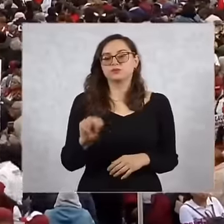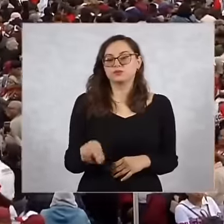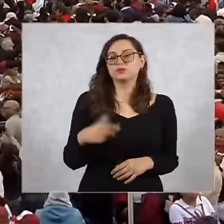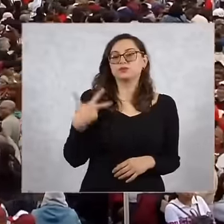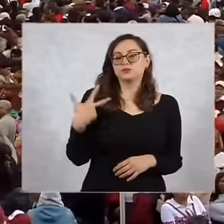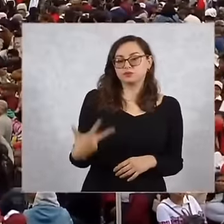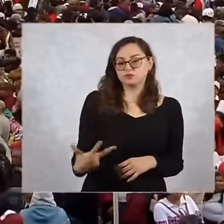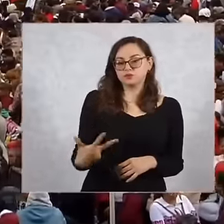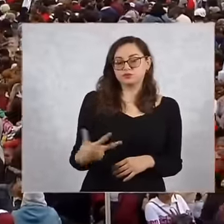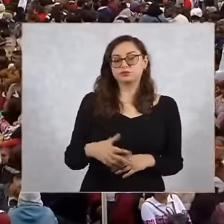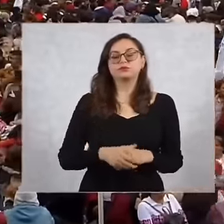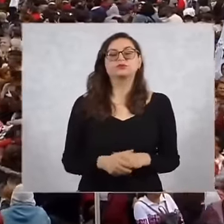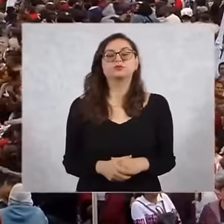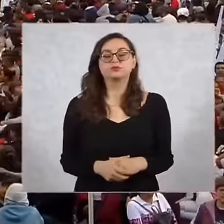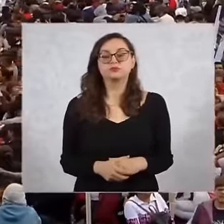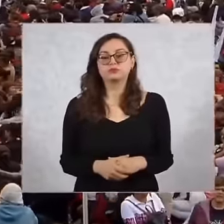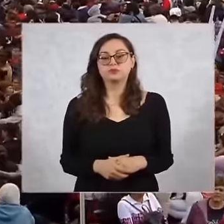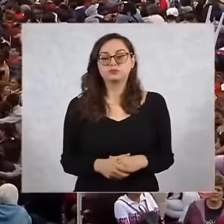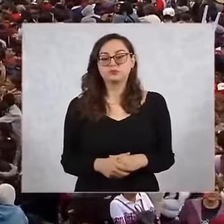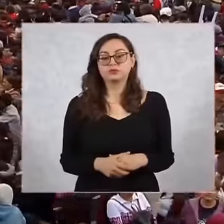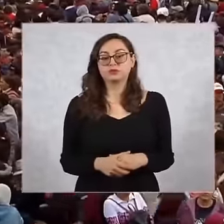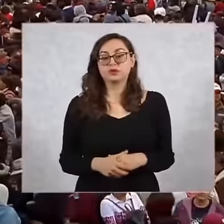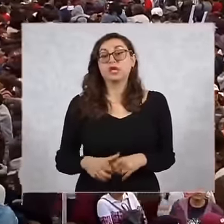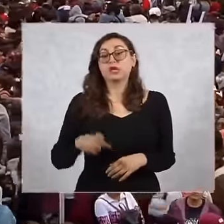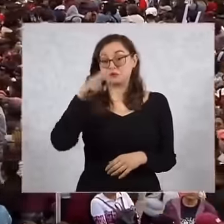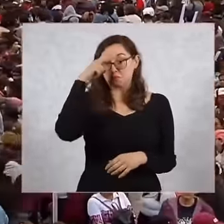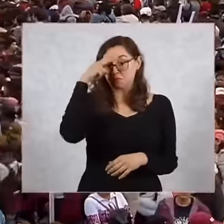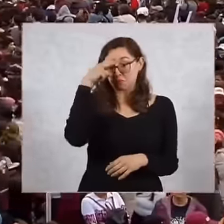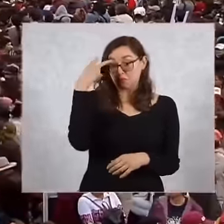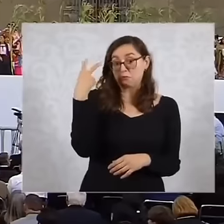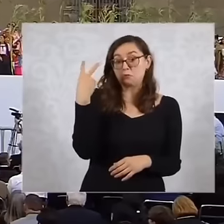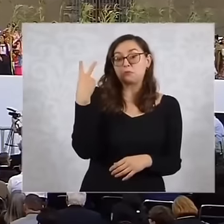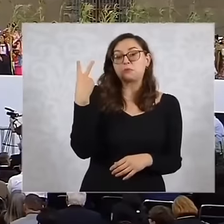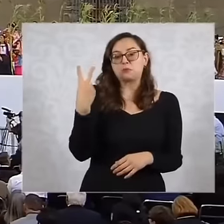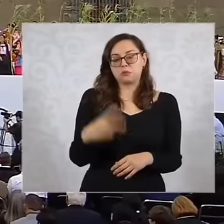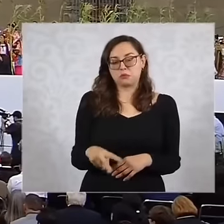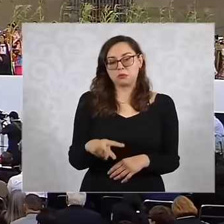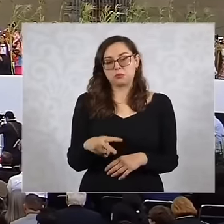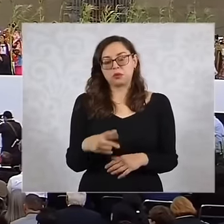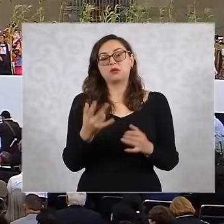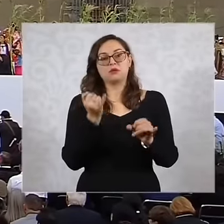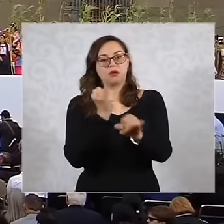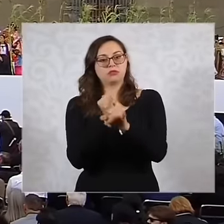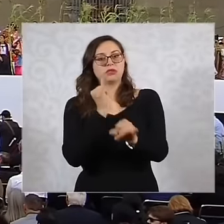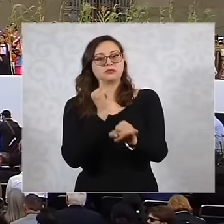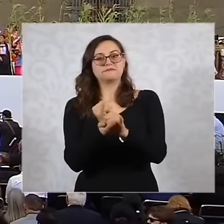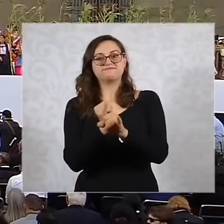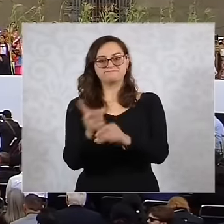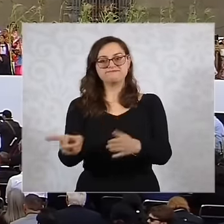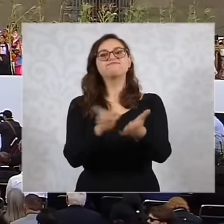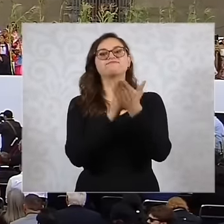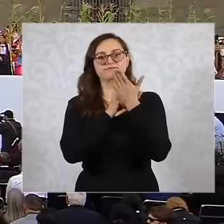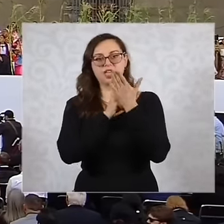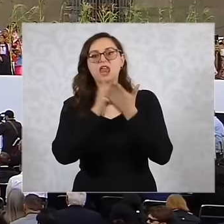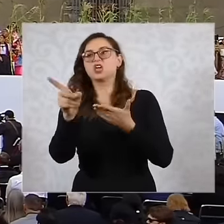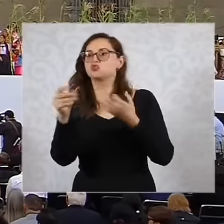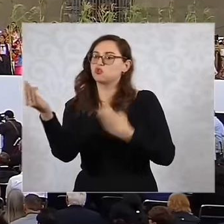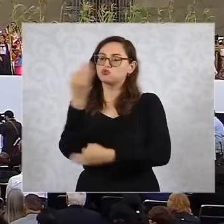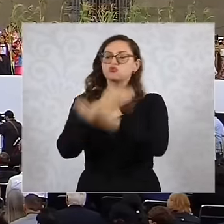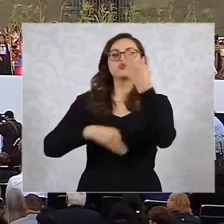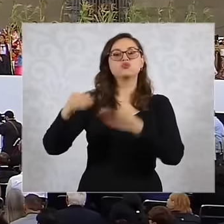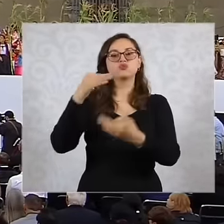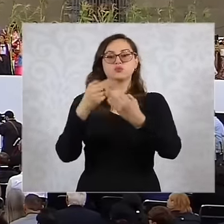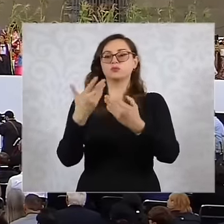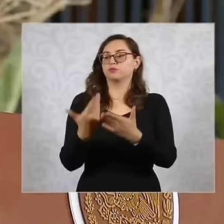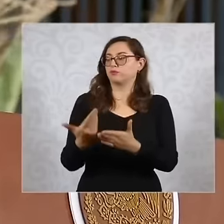88. En México, el Internet es un derecho. Se avanzó mucho con